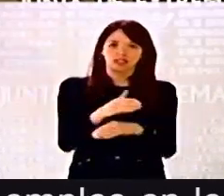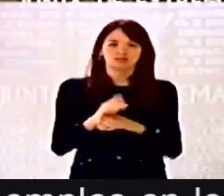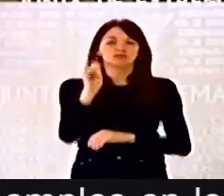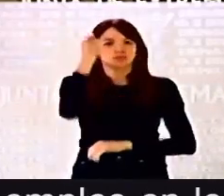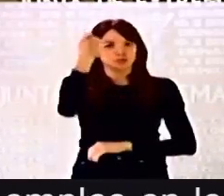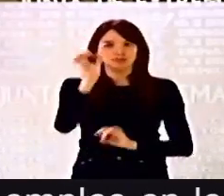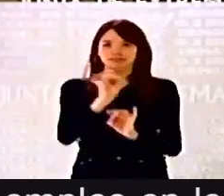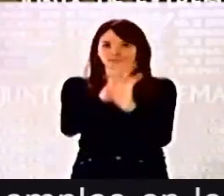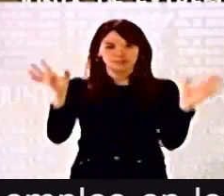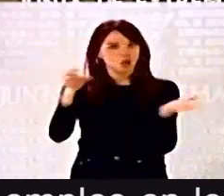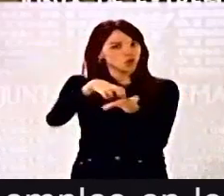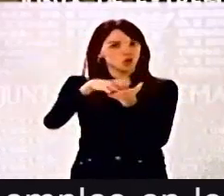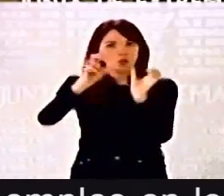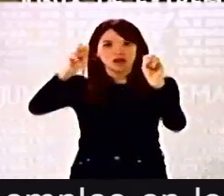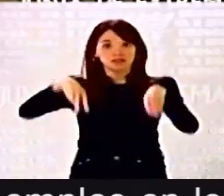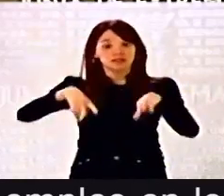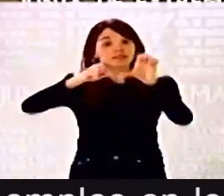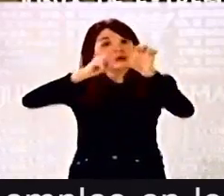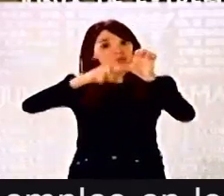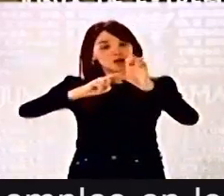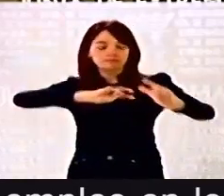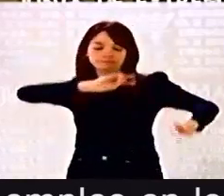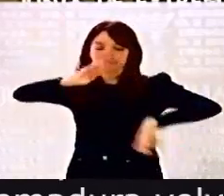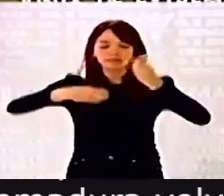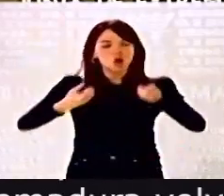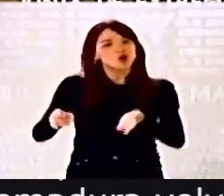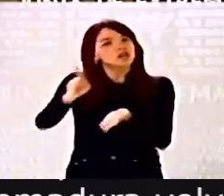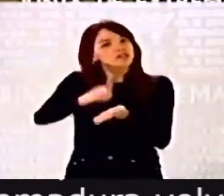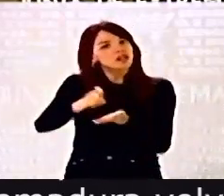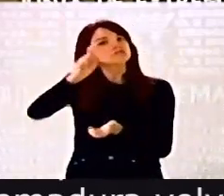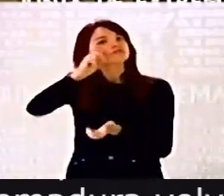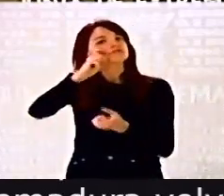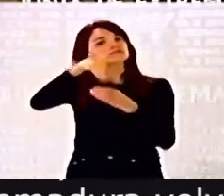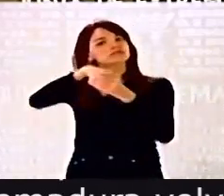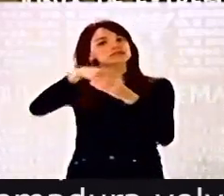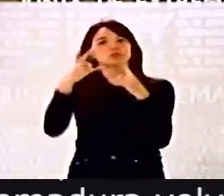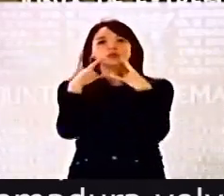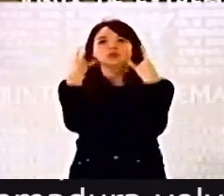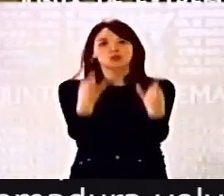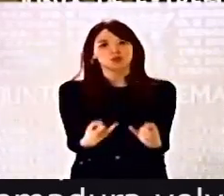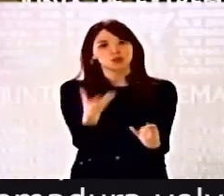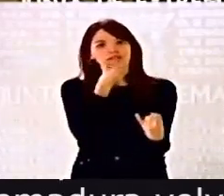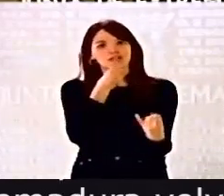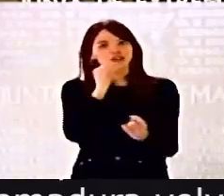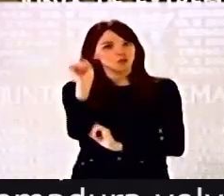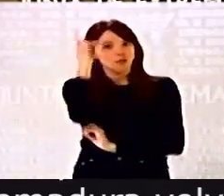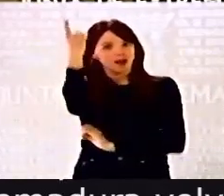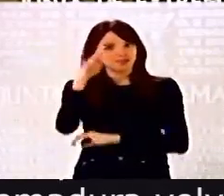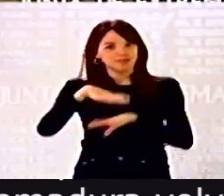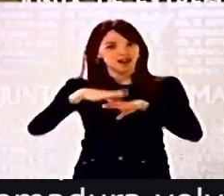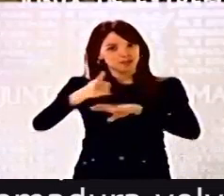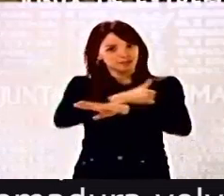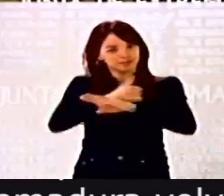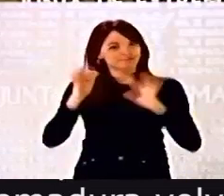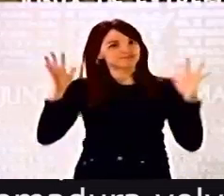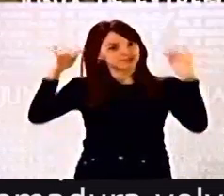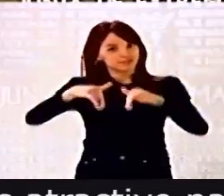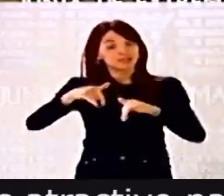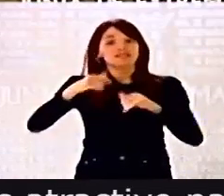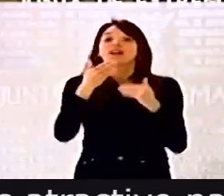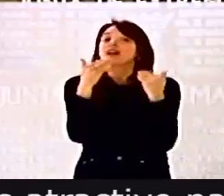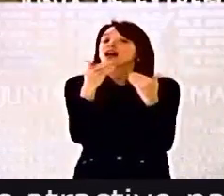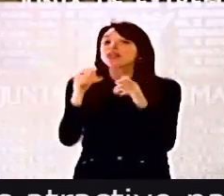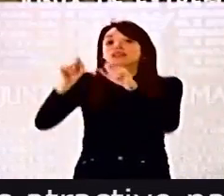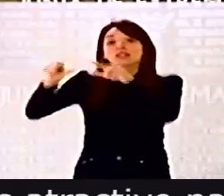Sin duda, Extremadura volverá a ser uno de los destinos de turismo de interior más atractivos para los viajeros. Agradecer al sector todas